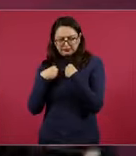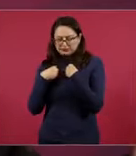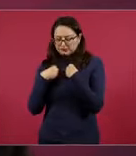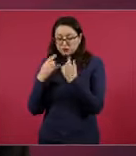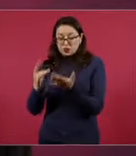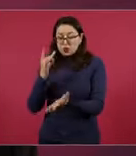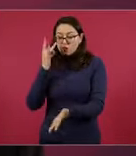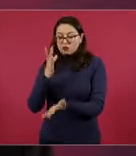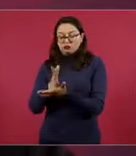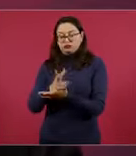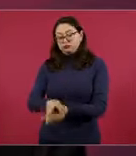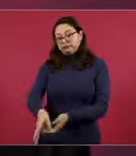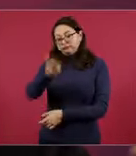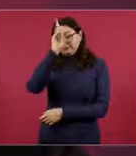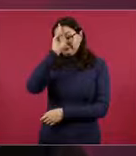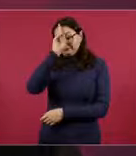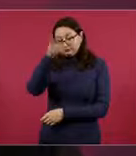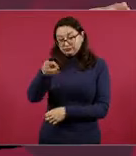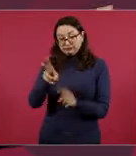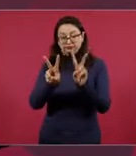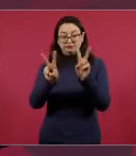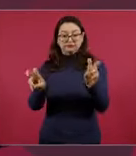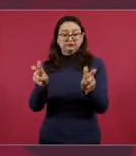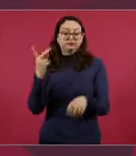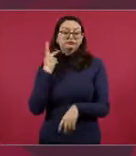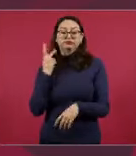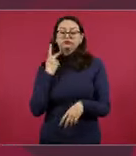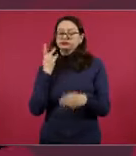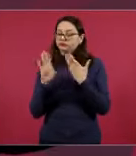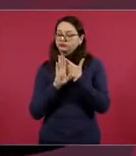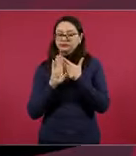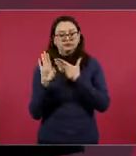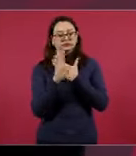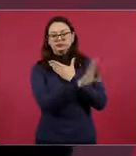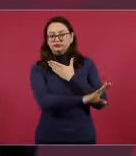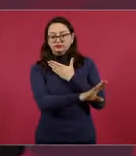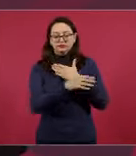vedado el tema político.